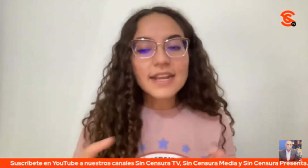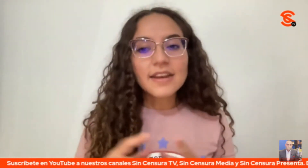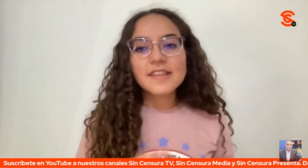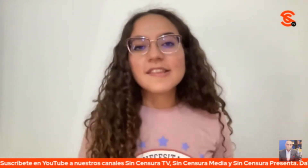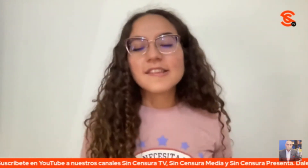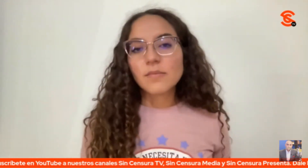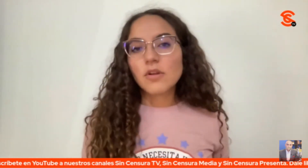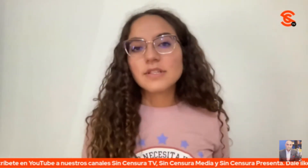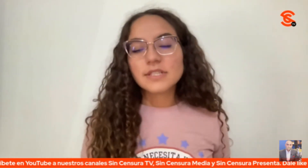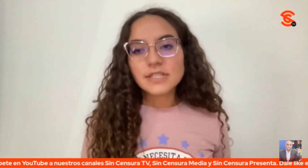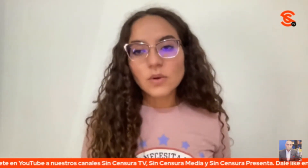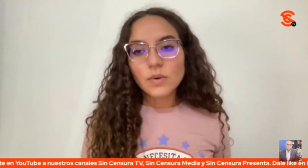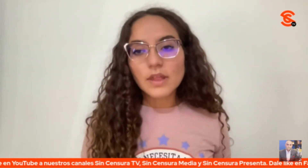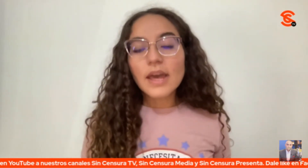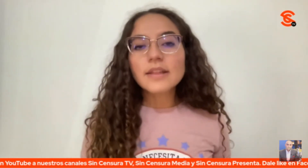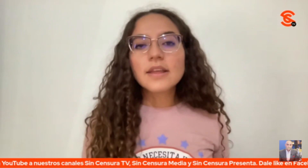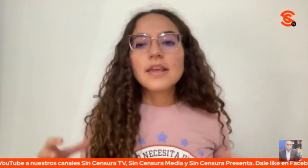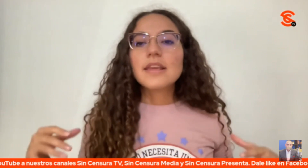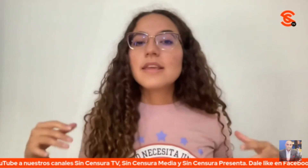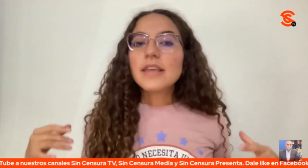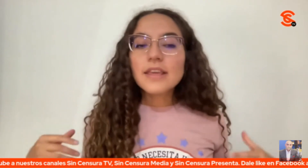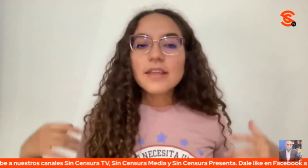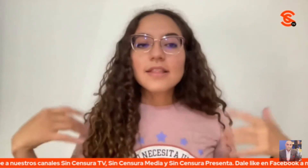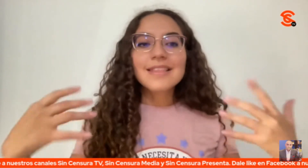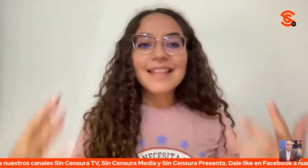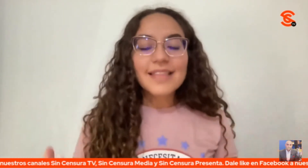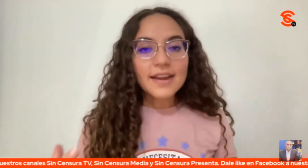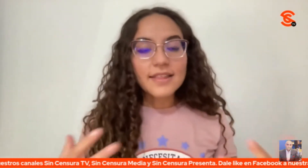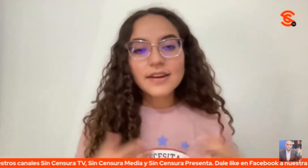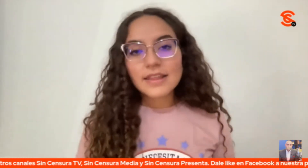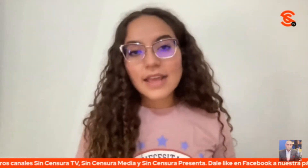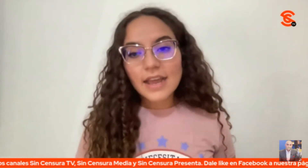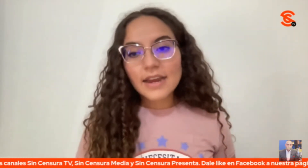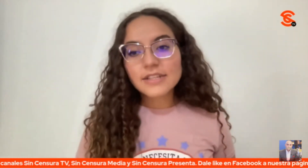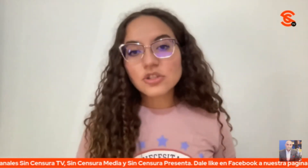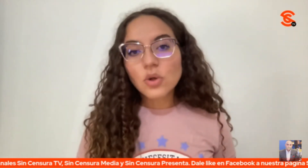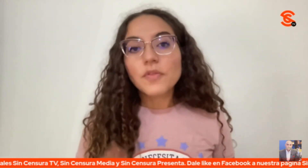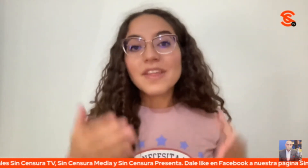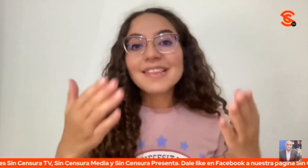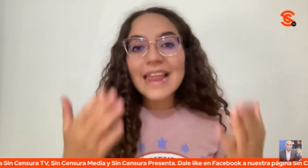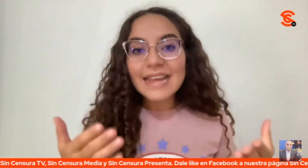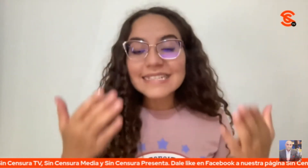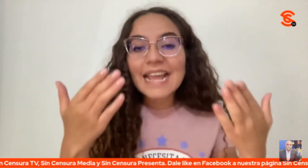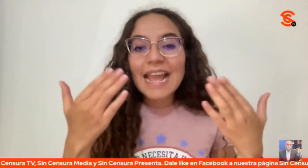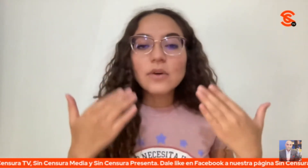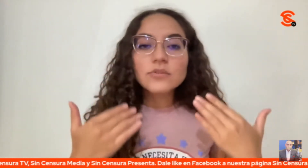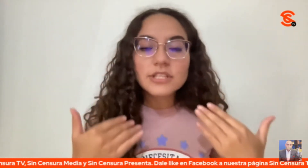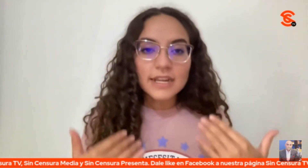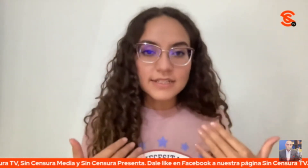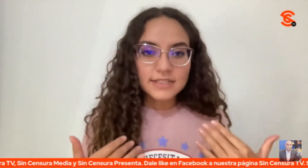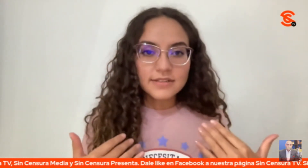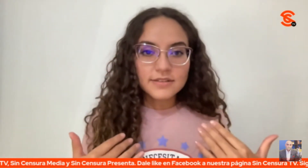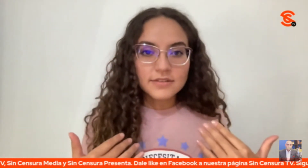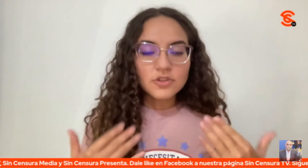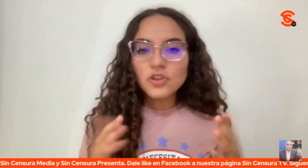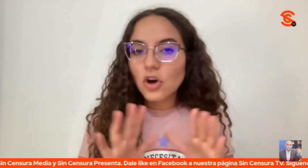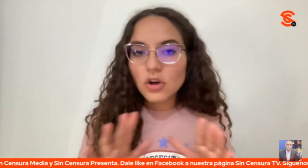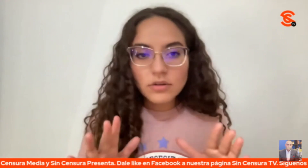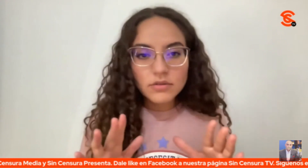contender esta crisis de violencia e inseguridad y tratar de erradicar esto desde las